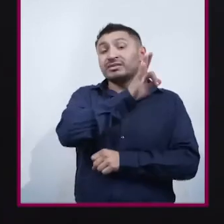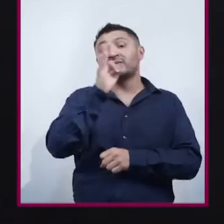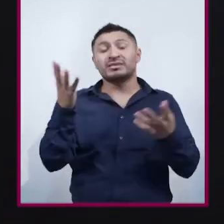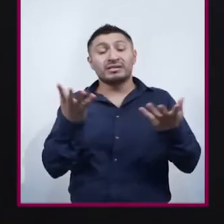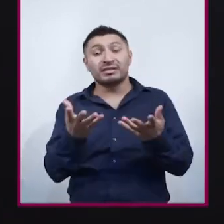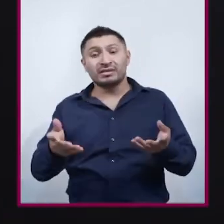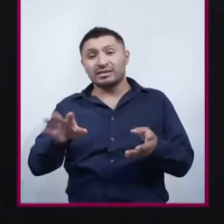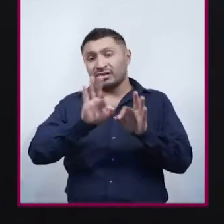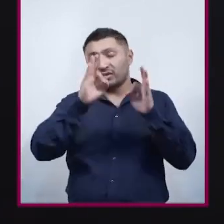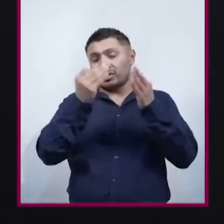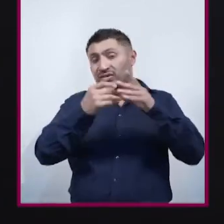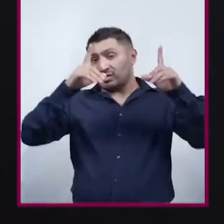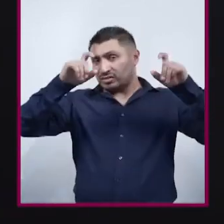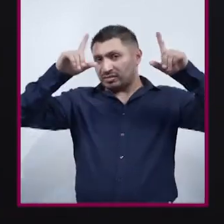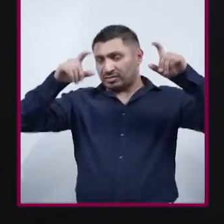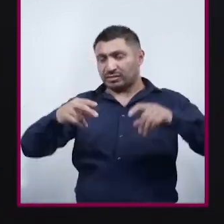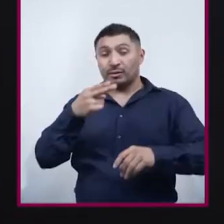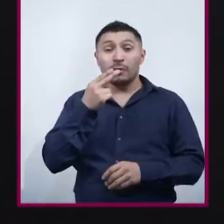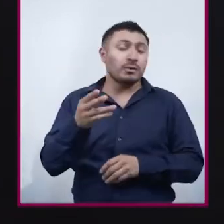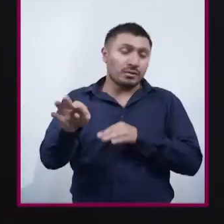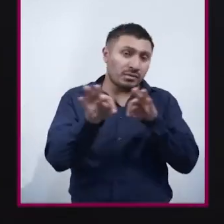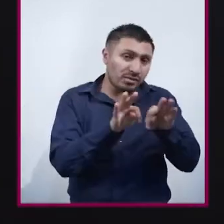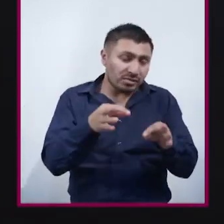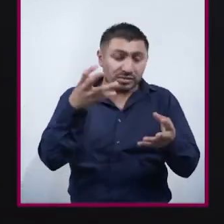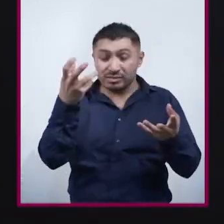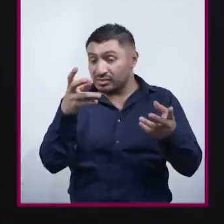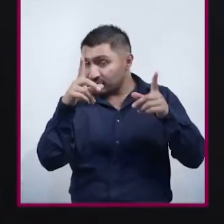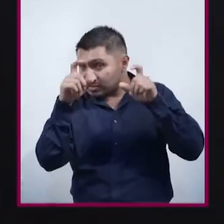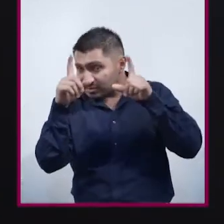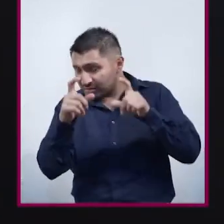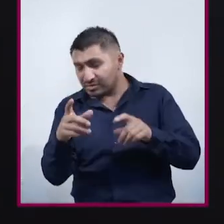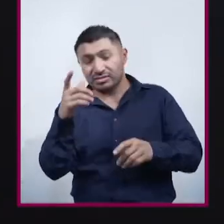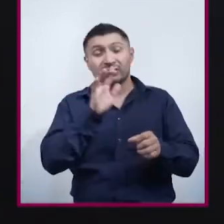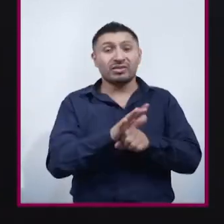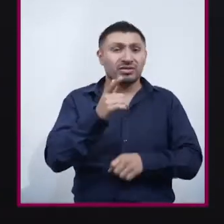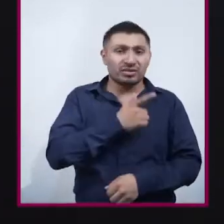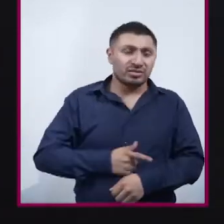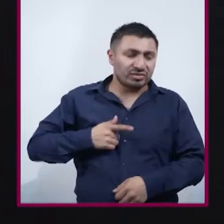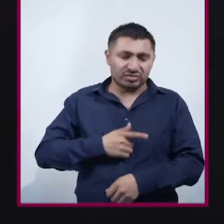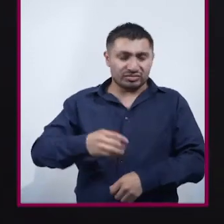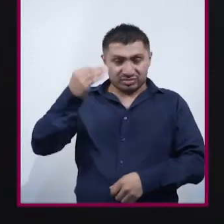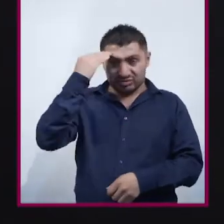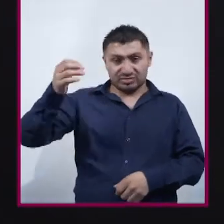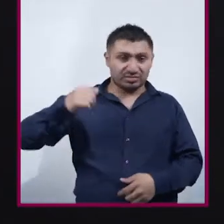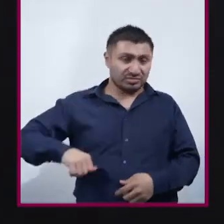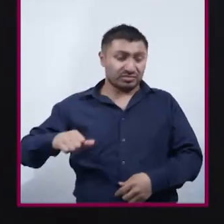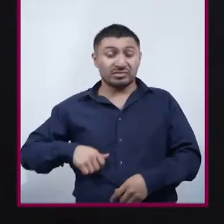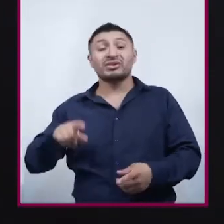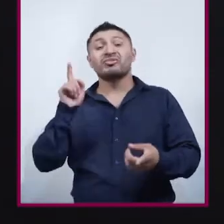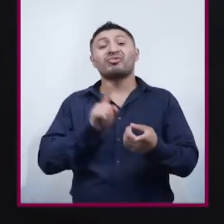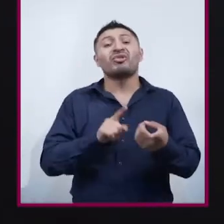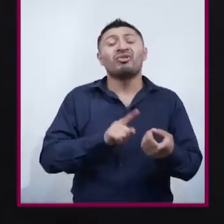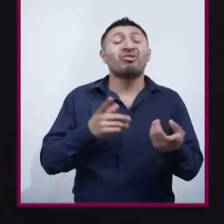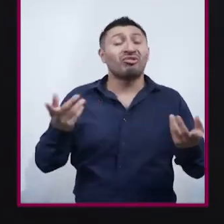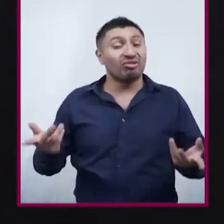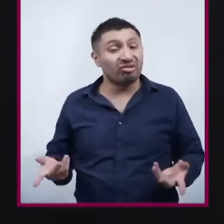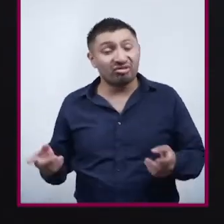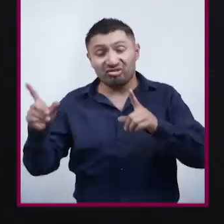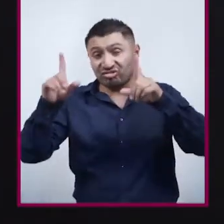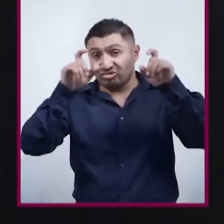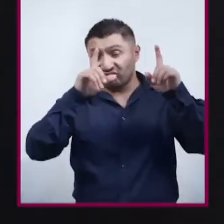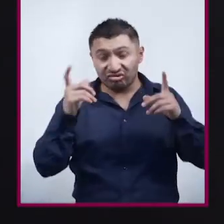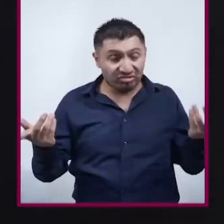la fecha en que se hizo, la técnica fotográfica que se empleó en su elaboración, los gustos estéticos de la época, dónde fue que